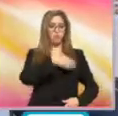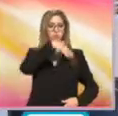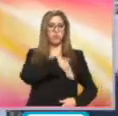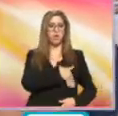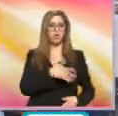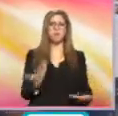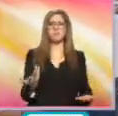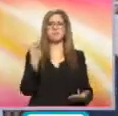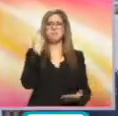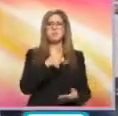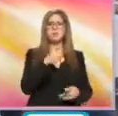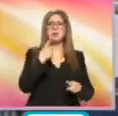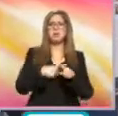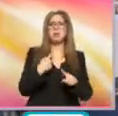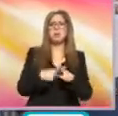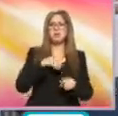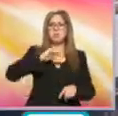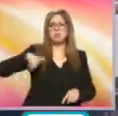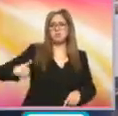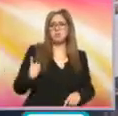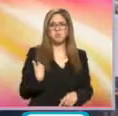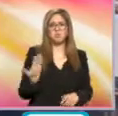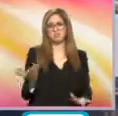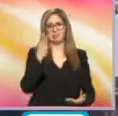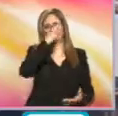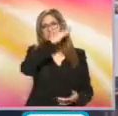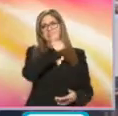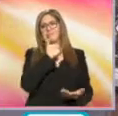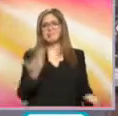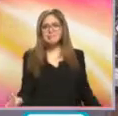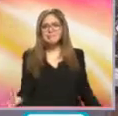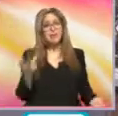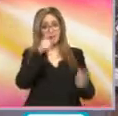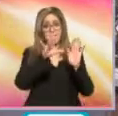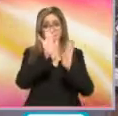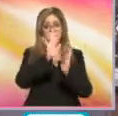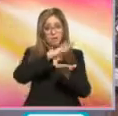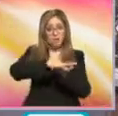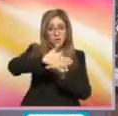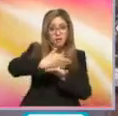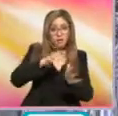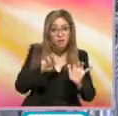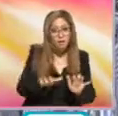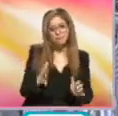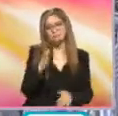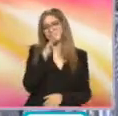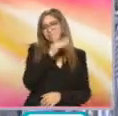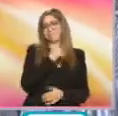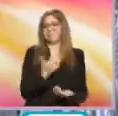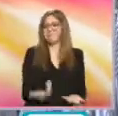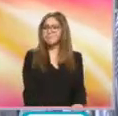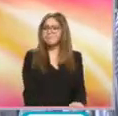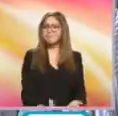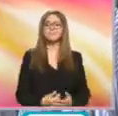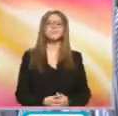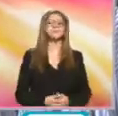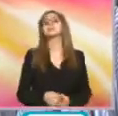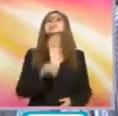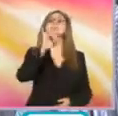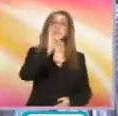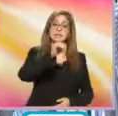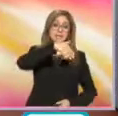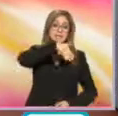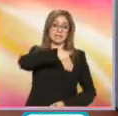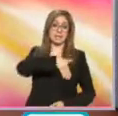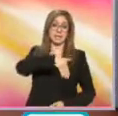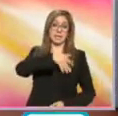pluma, exactamente. una laptop, ¿o qué? Exactamente. No. Y ahora justo es esto, que también el protocolo te dice, sí, ahí está el bolsillo, pero no le